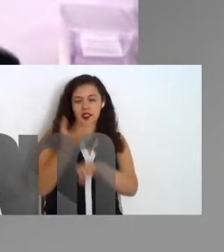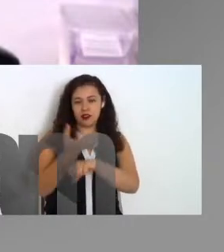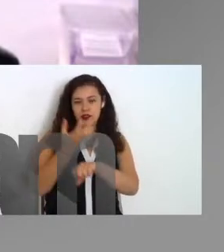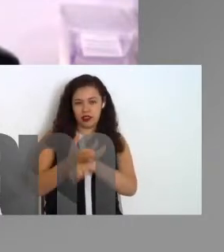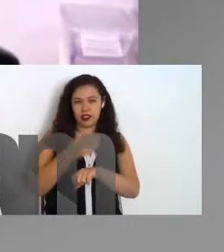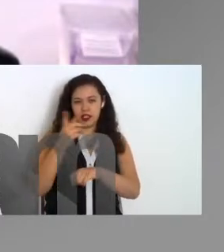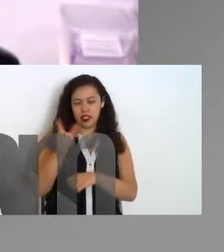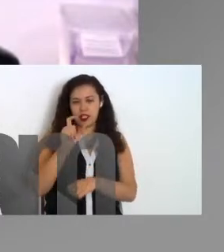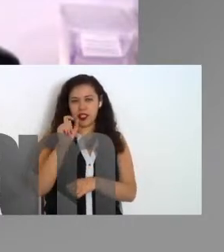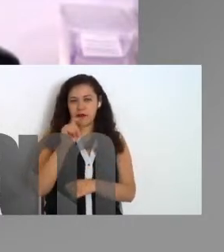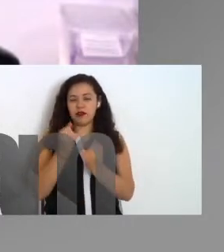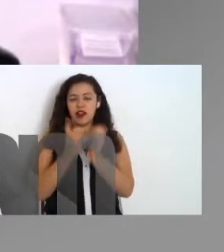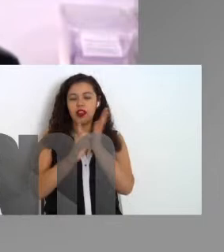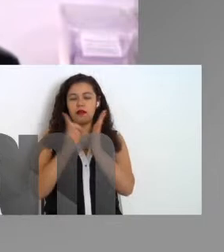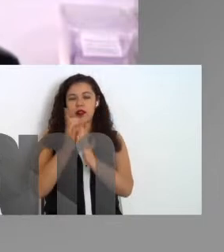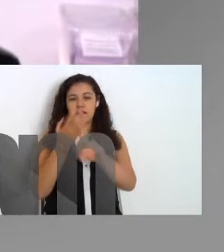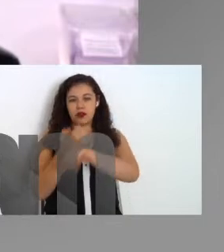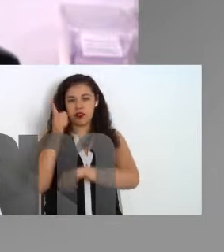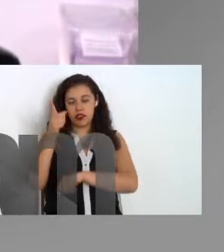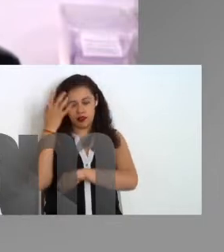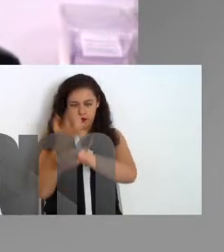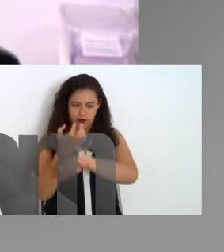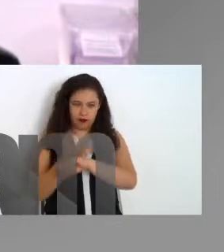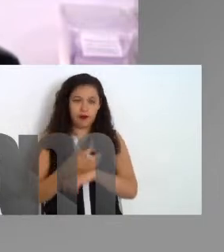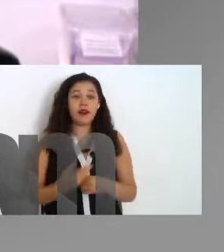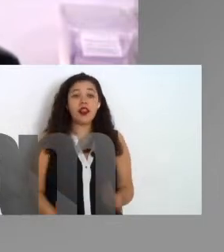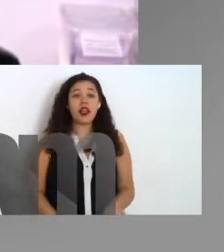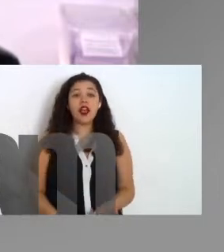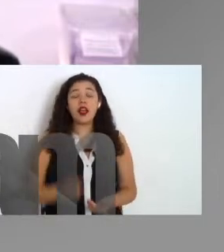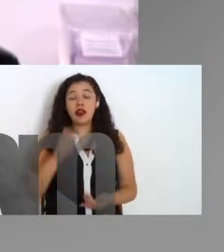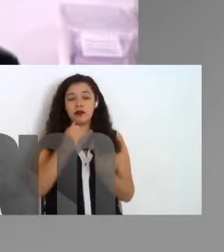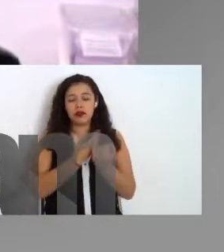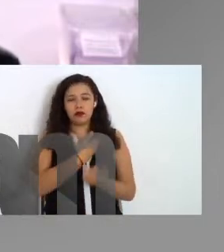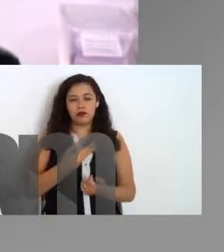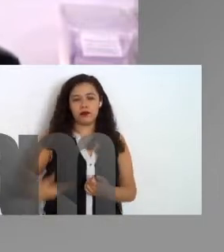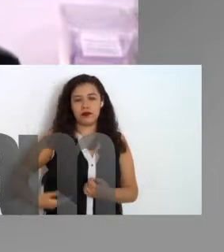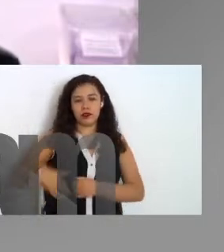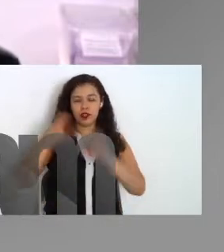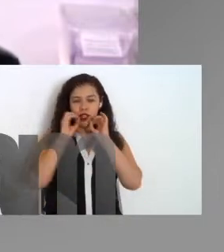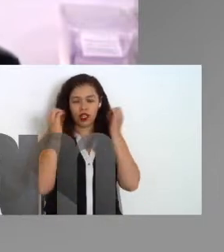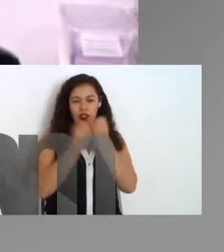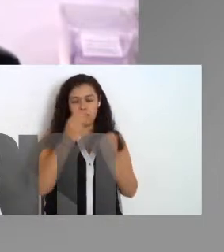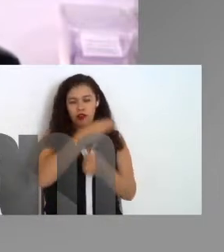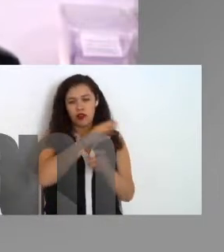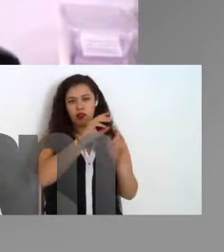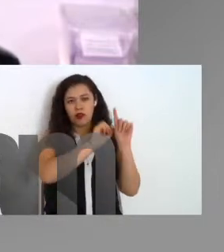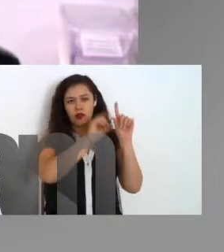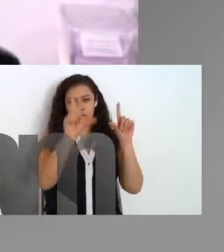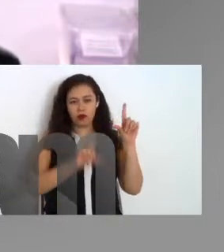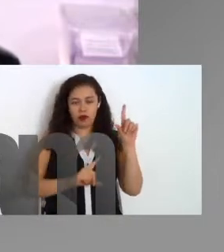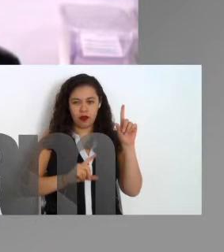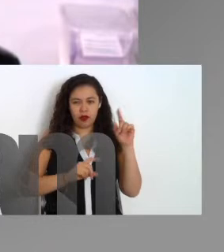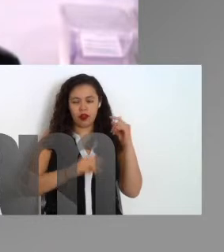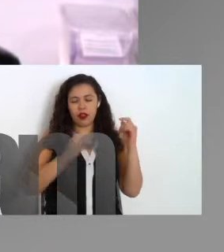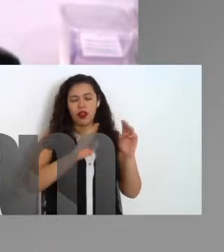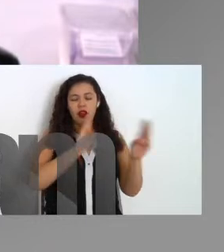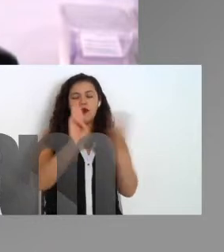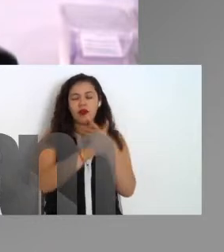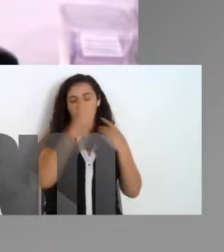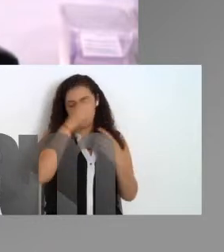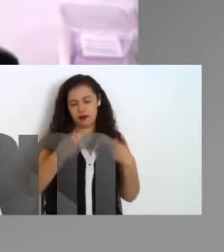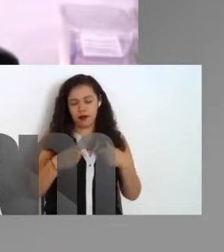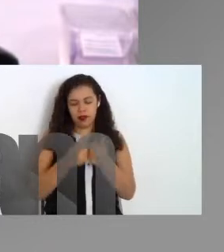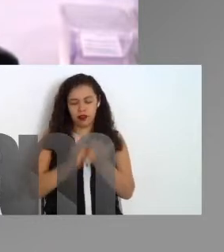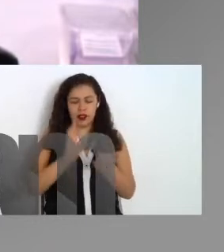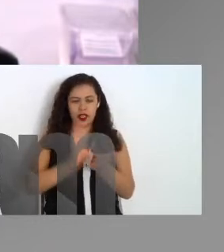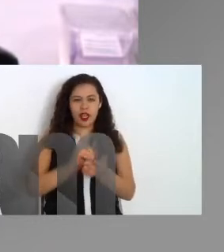América. De igual manera, obtuvo la presidencia de la Organización Mundial de Personas con Discapacidad en América Latina. En Sydney,